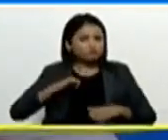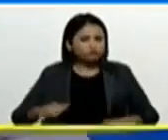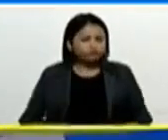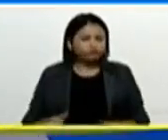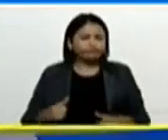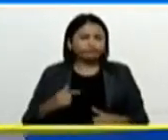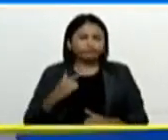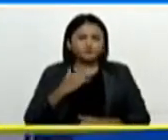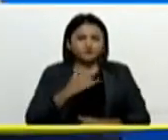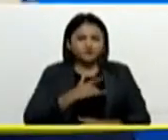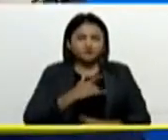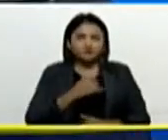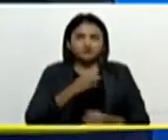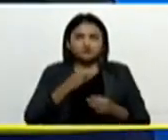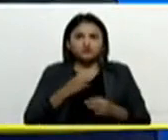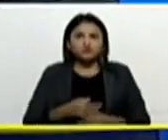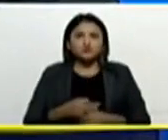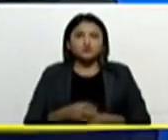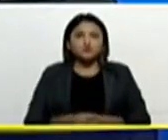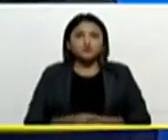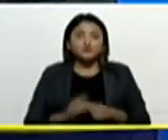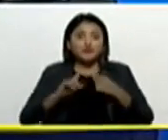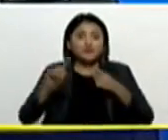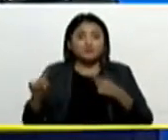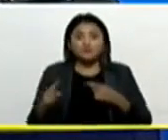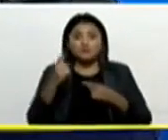Y luego la primera rebelión,